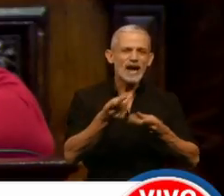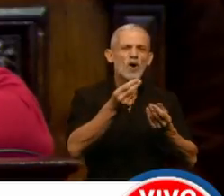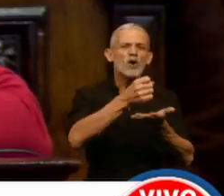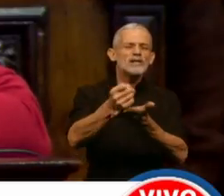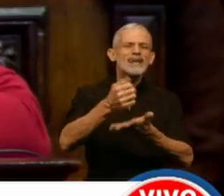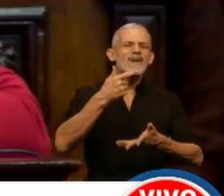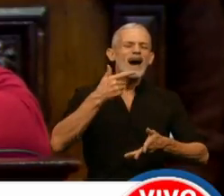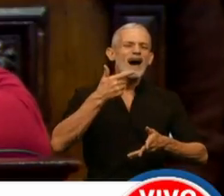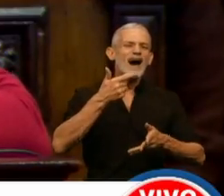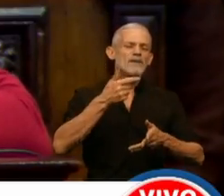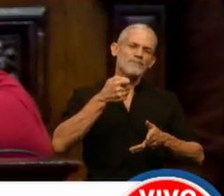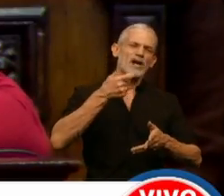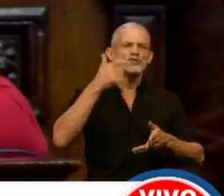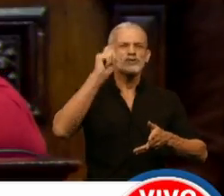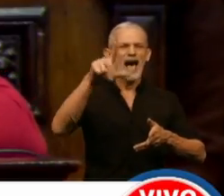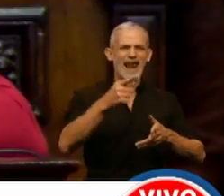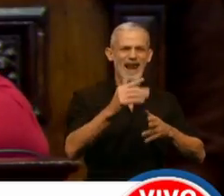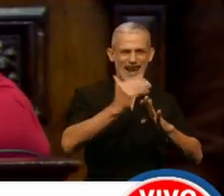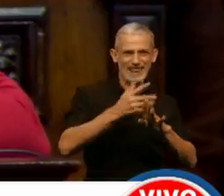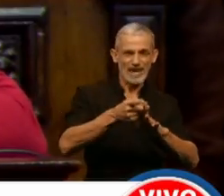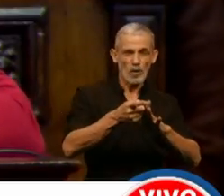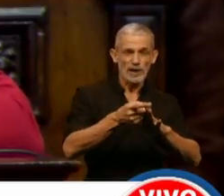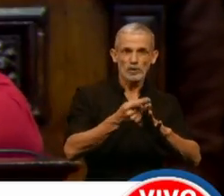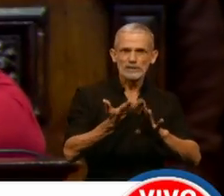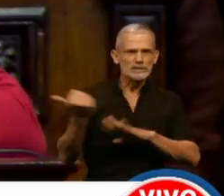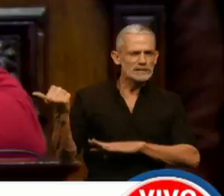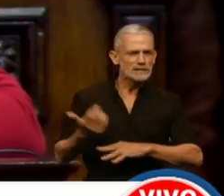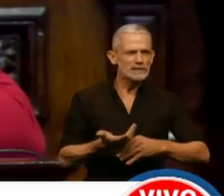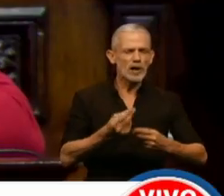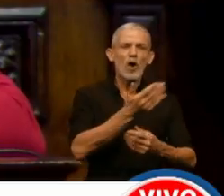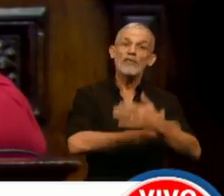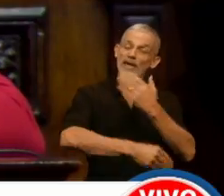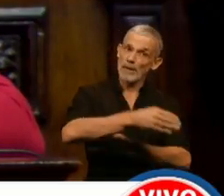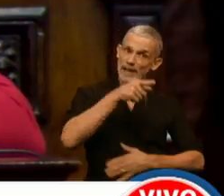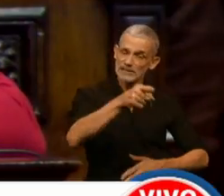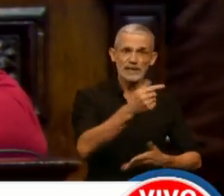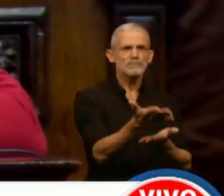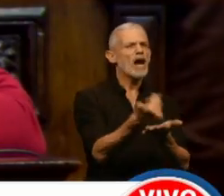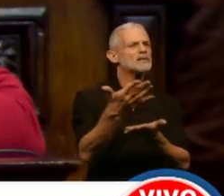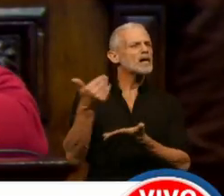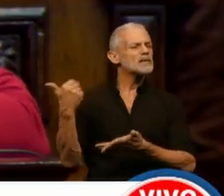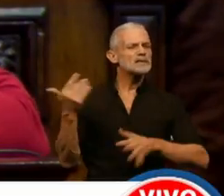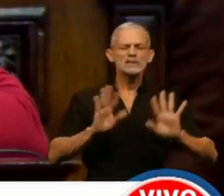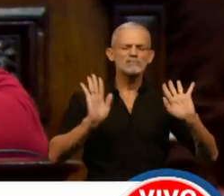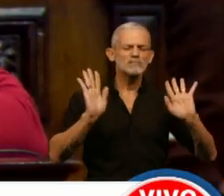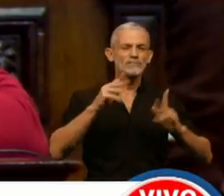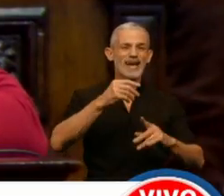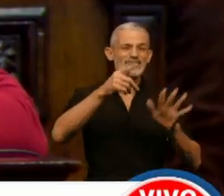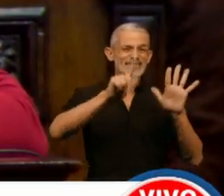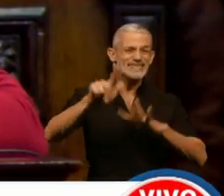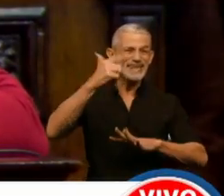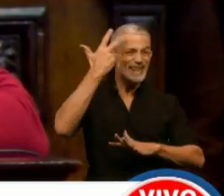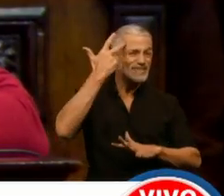la tarifa social incluye generalmente al universo de discapacidad 718 mil